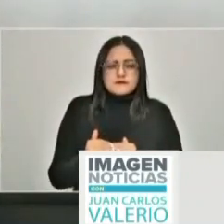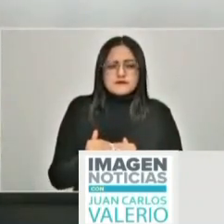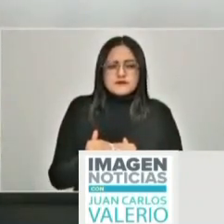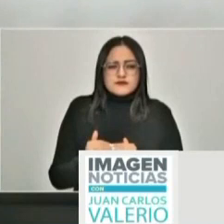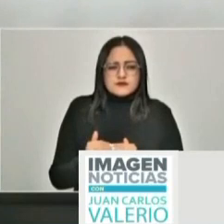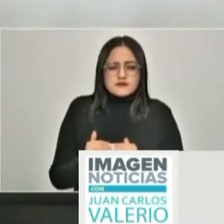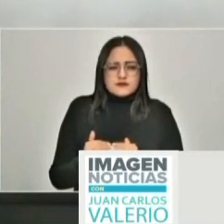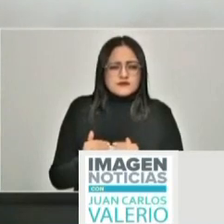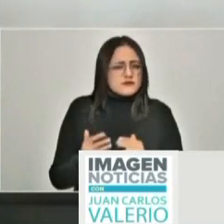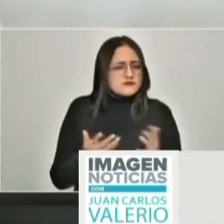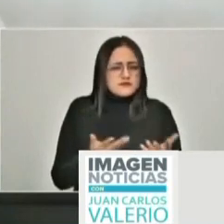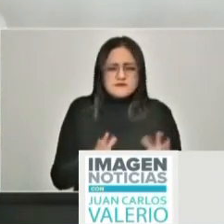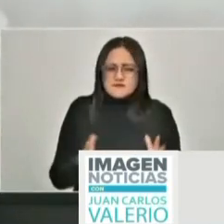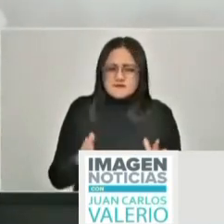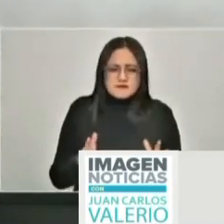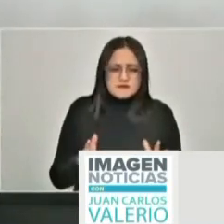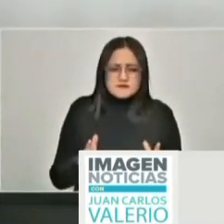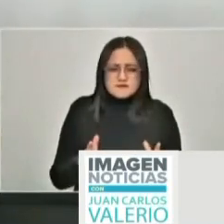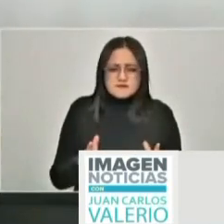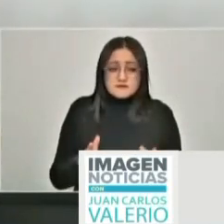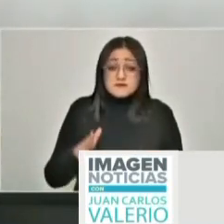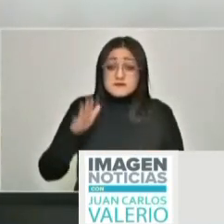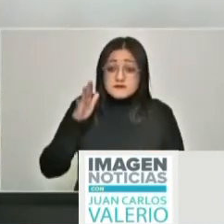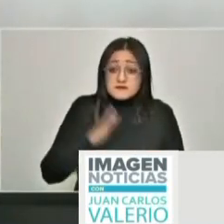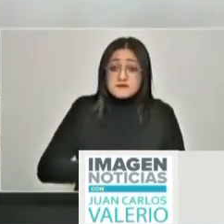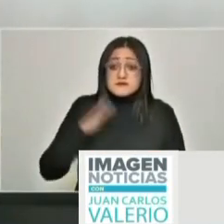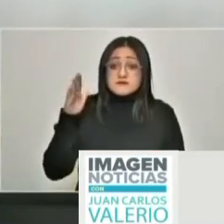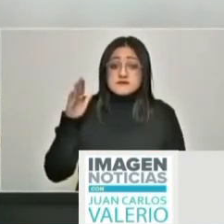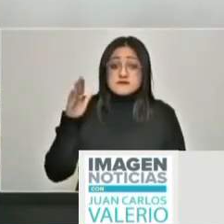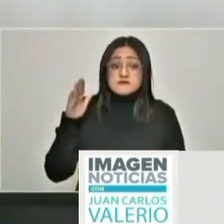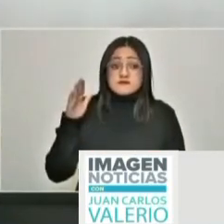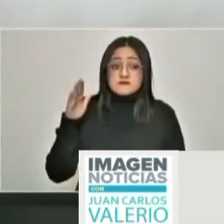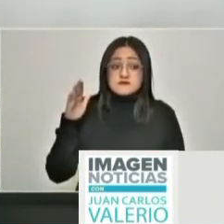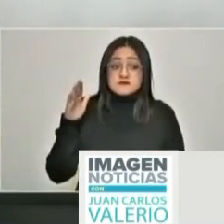digamos que es mucho más,